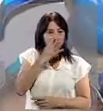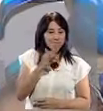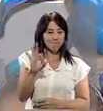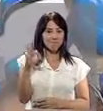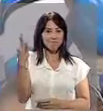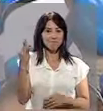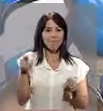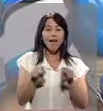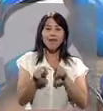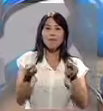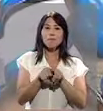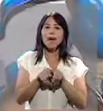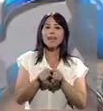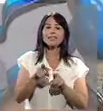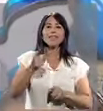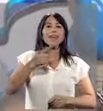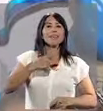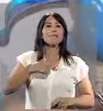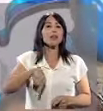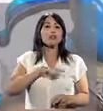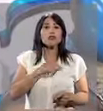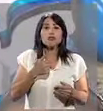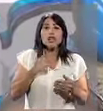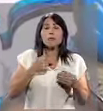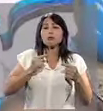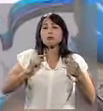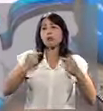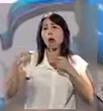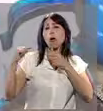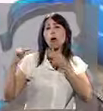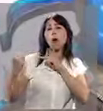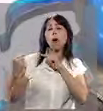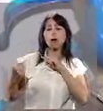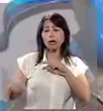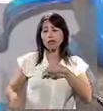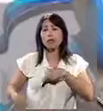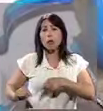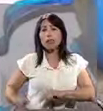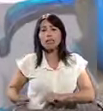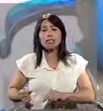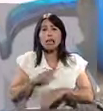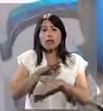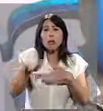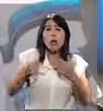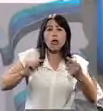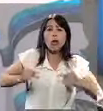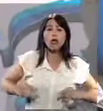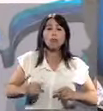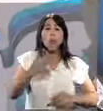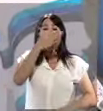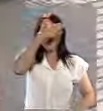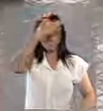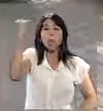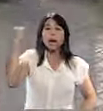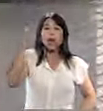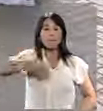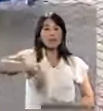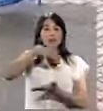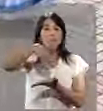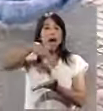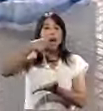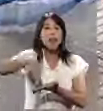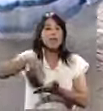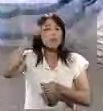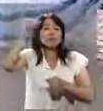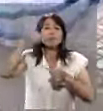bonita. Además de que se nos olvidan los dolores que tenemos de hombros, de rodillas y de todo, porque bailando no nos acordamos